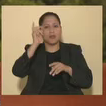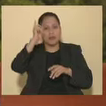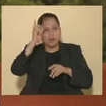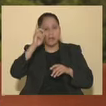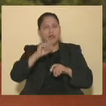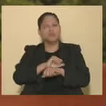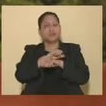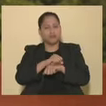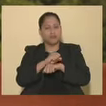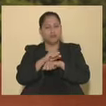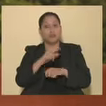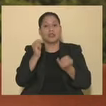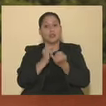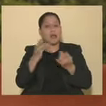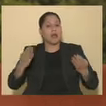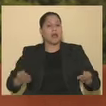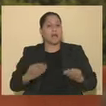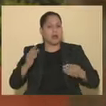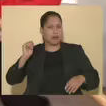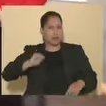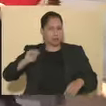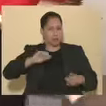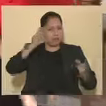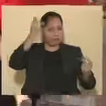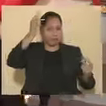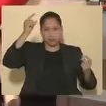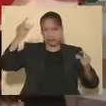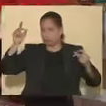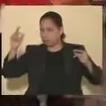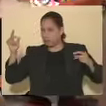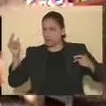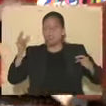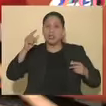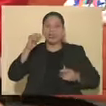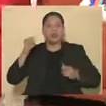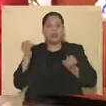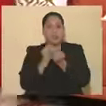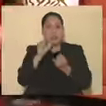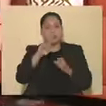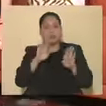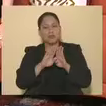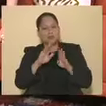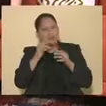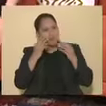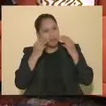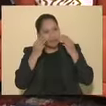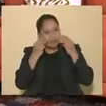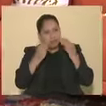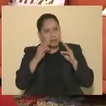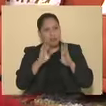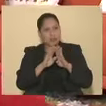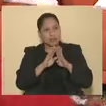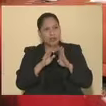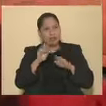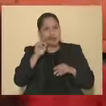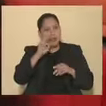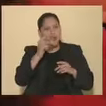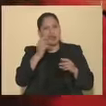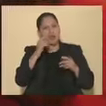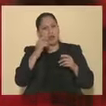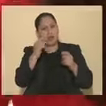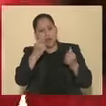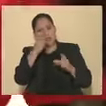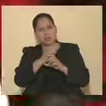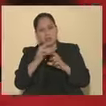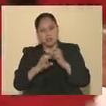una exhibición de danzas medievales, de danzas gitanas, una exhibición de cetrería que posteriormente vamos a ver en unos minutos. Va